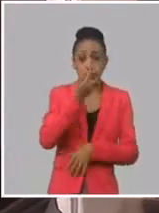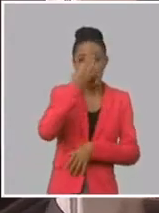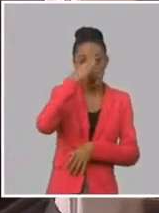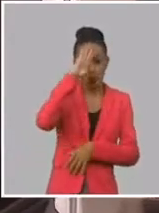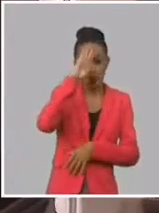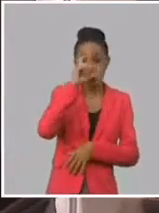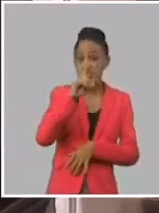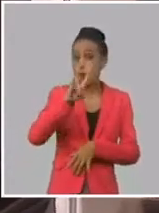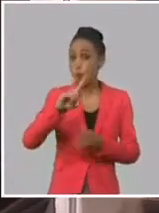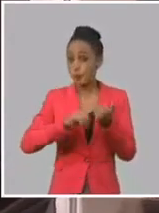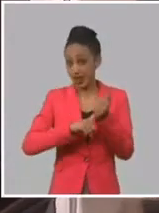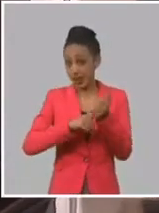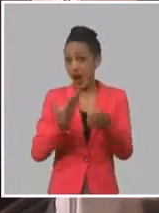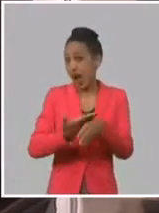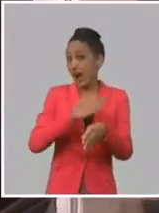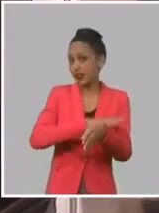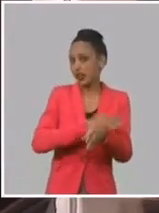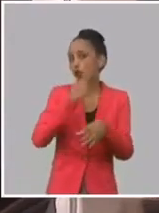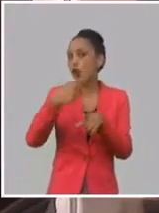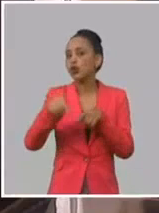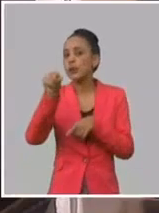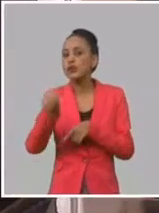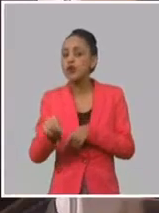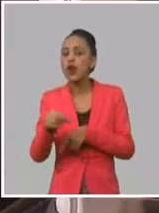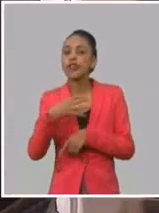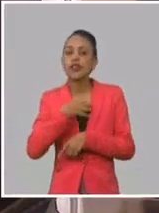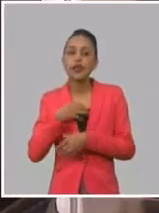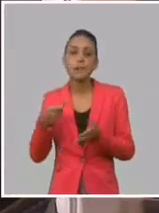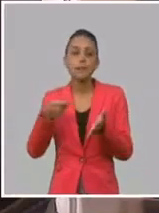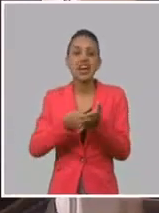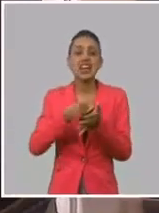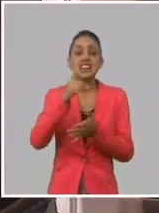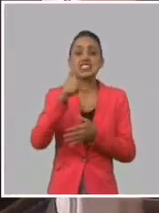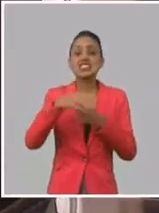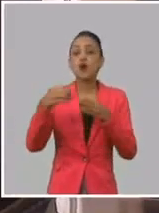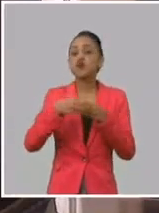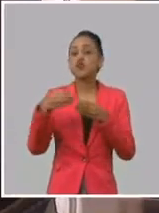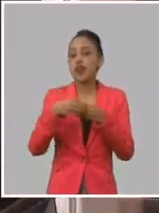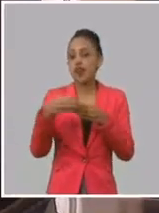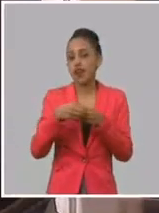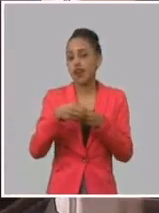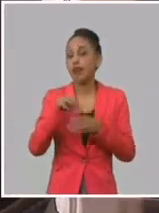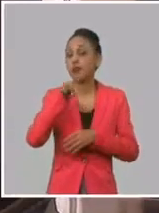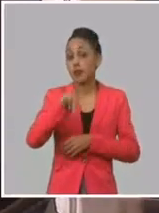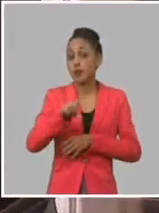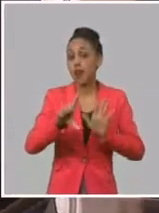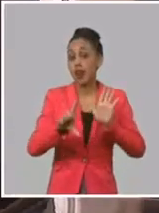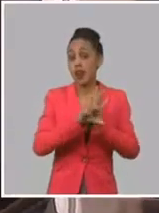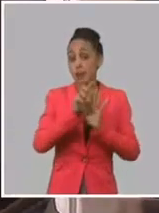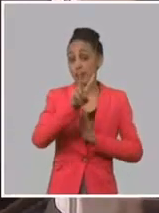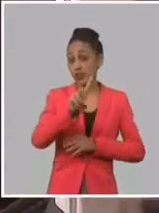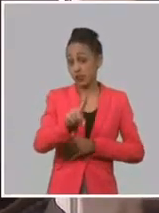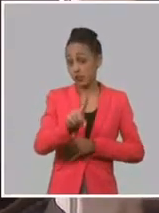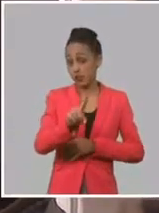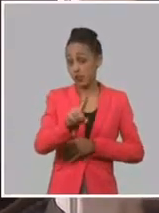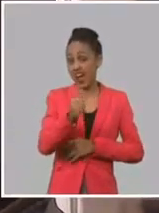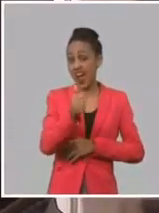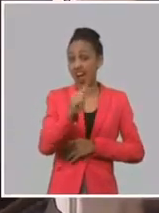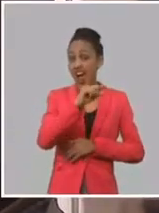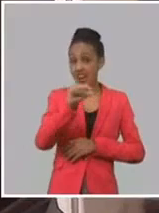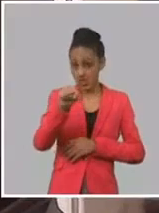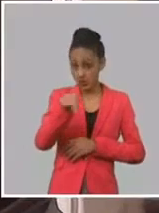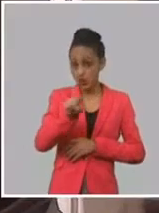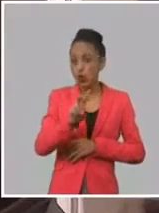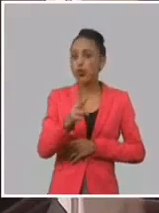decir en cp y otros que debían pagarlo en se use el decreto-ley 21 en su anexo 2 establece